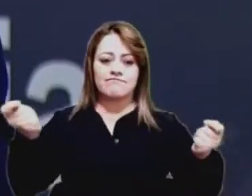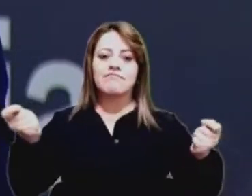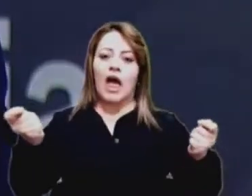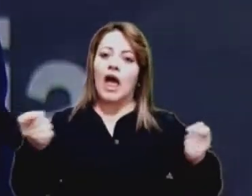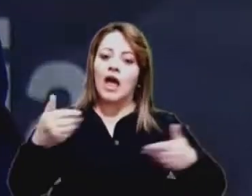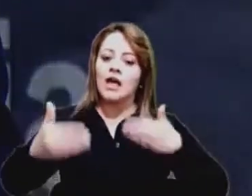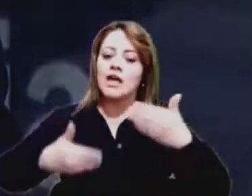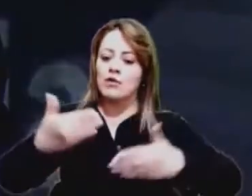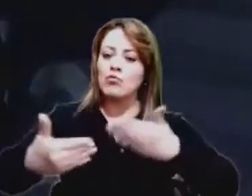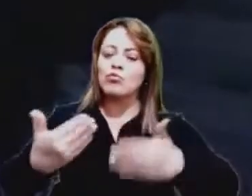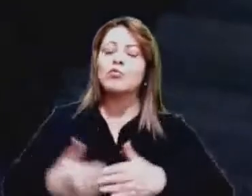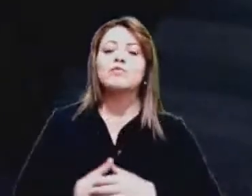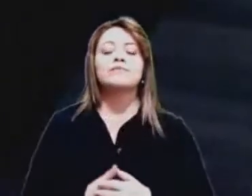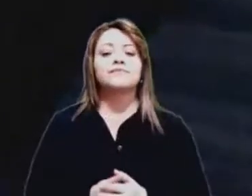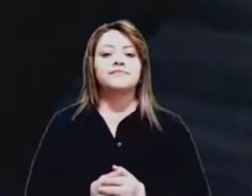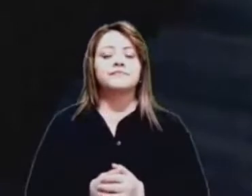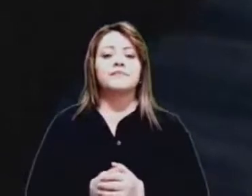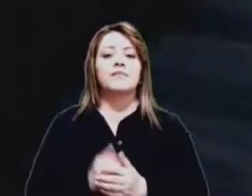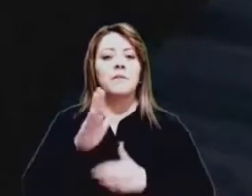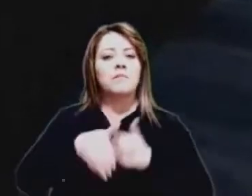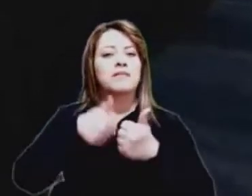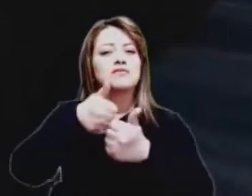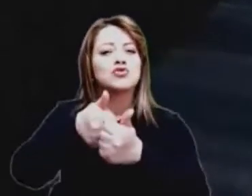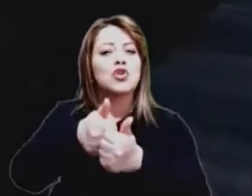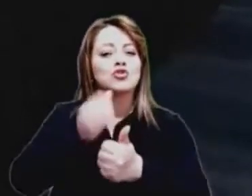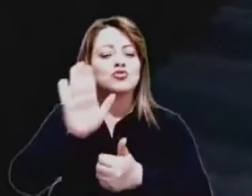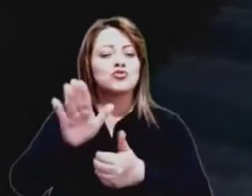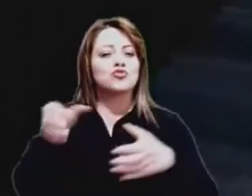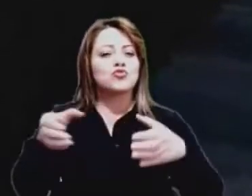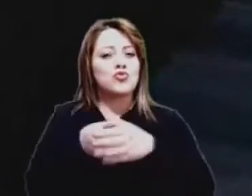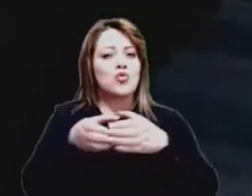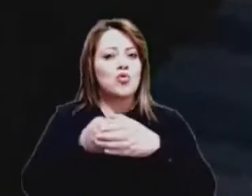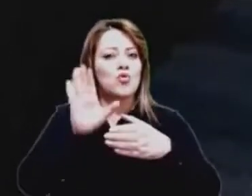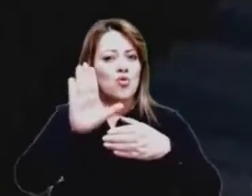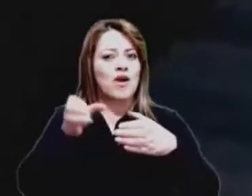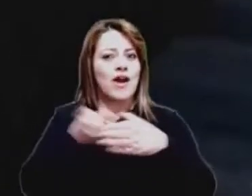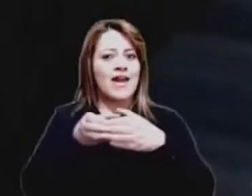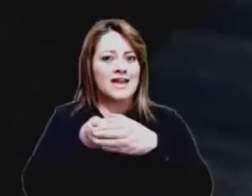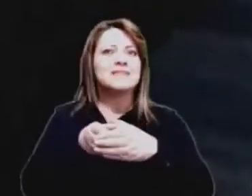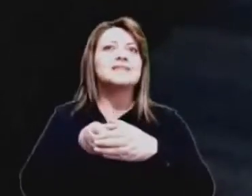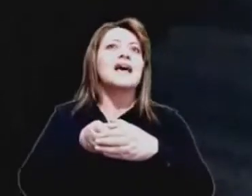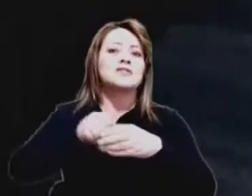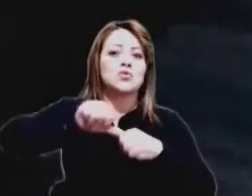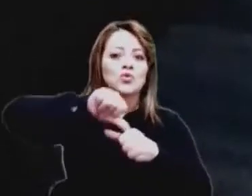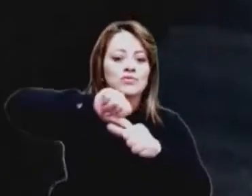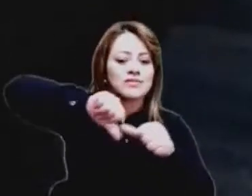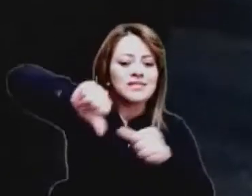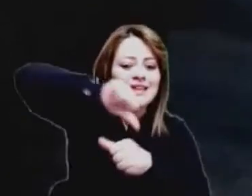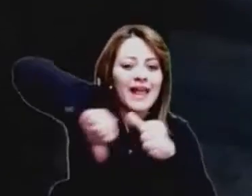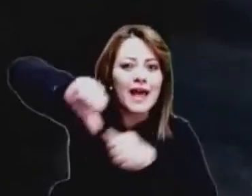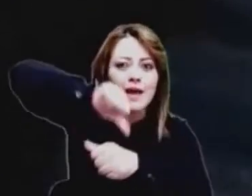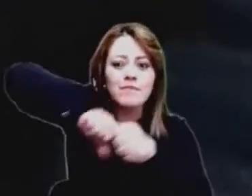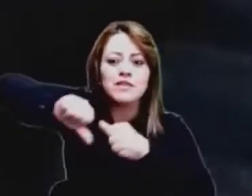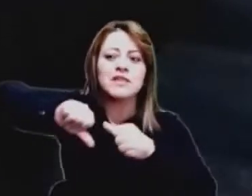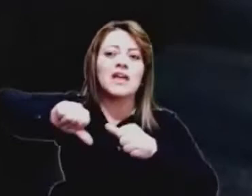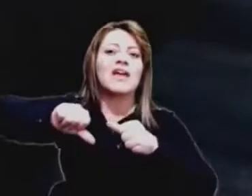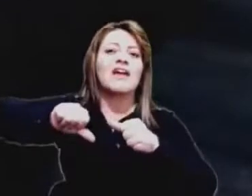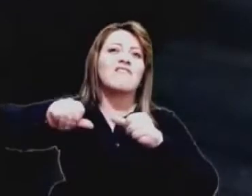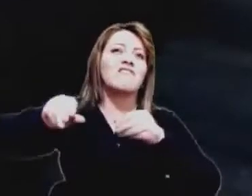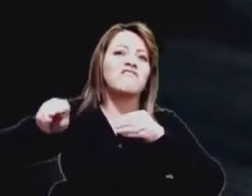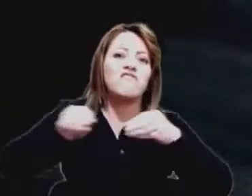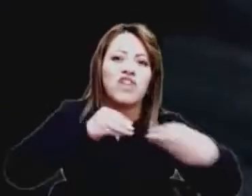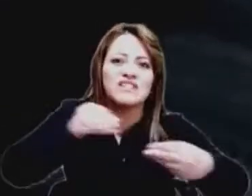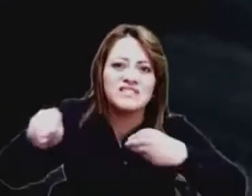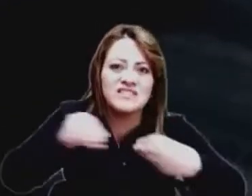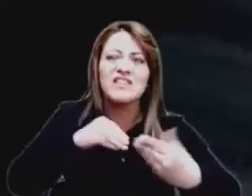la mediación en la agencia es un trámite absolutamente flexible un trámite que